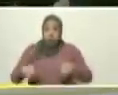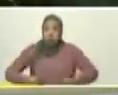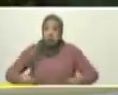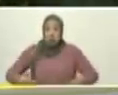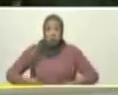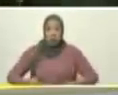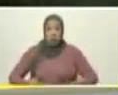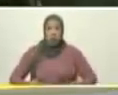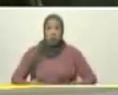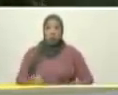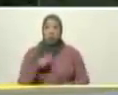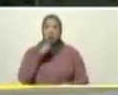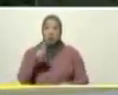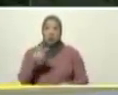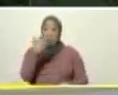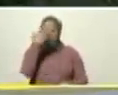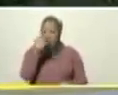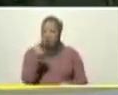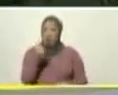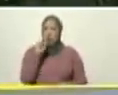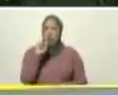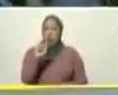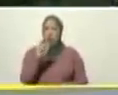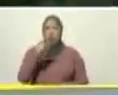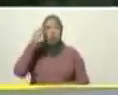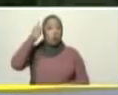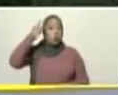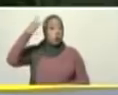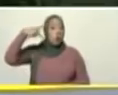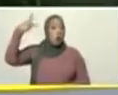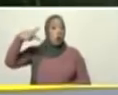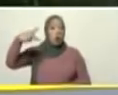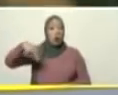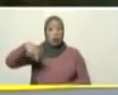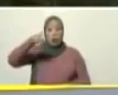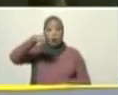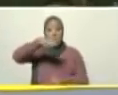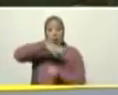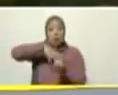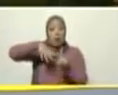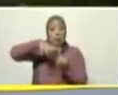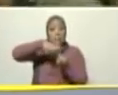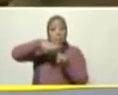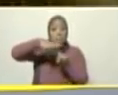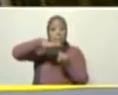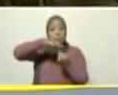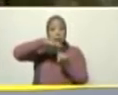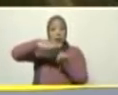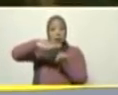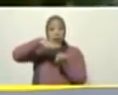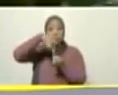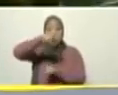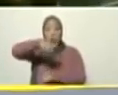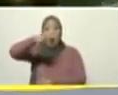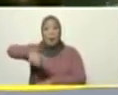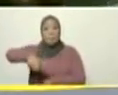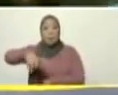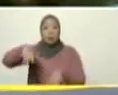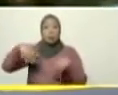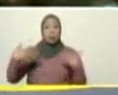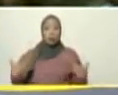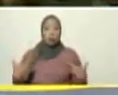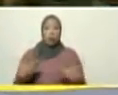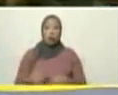Un poco para ir entendiendo el momento psicológico y cómo se va revirtiendo el